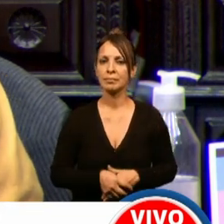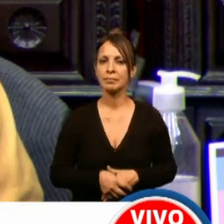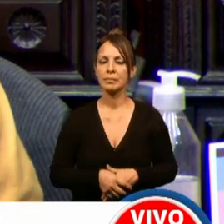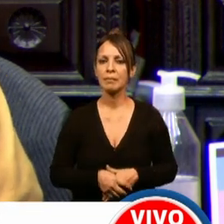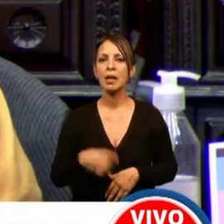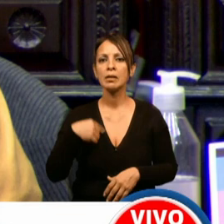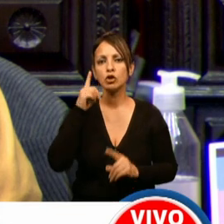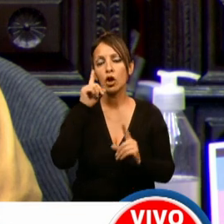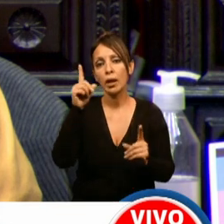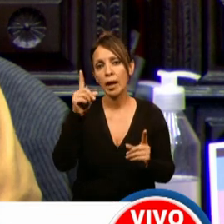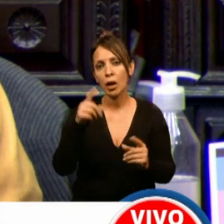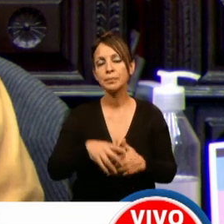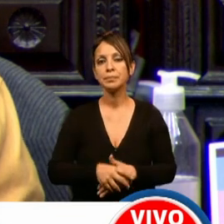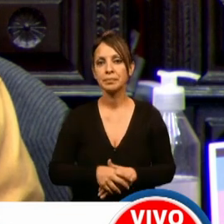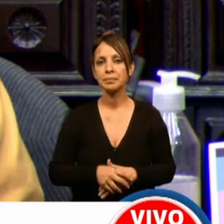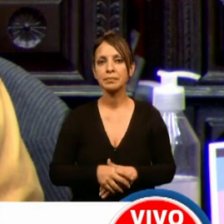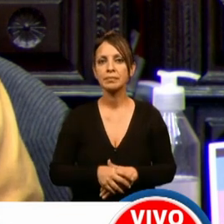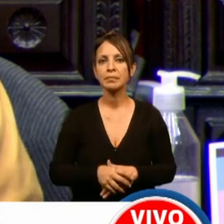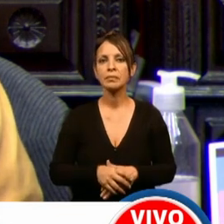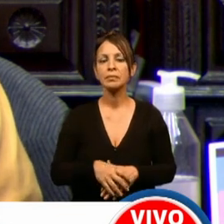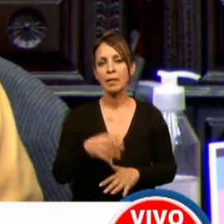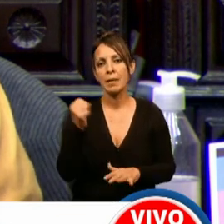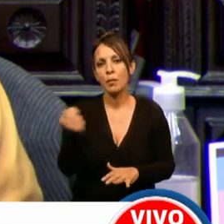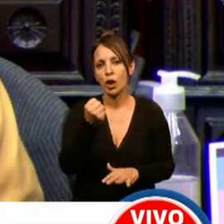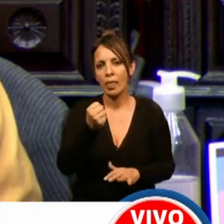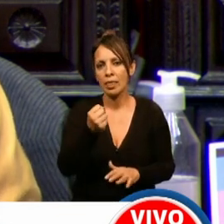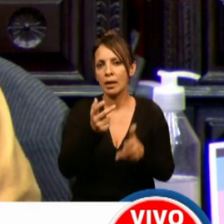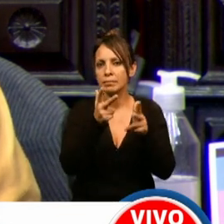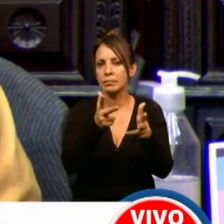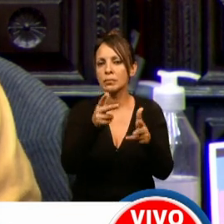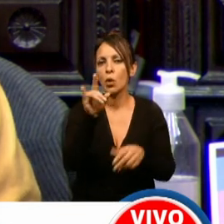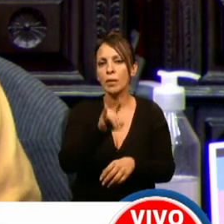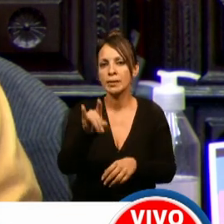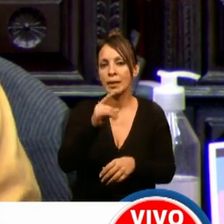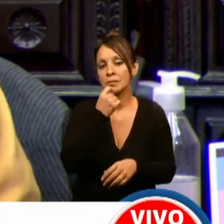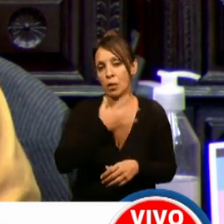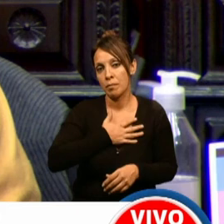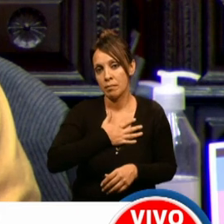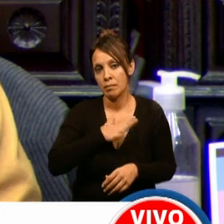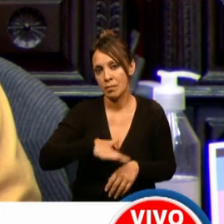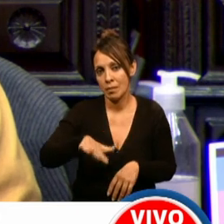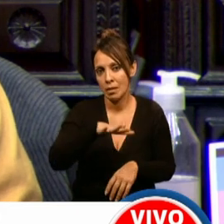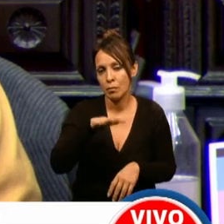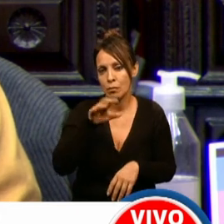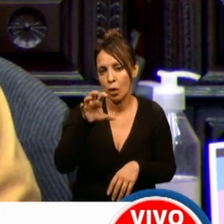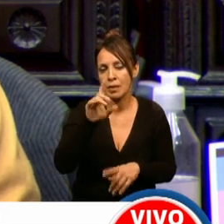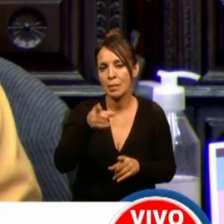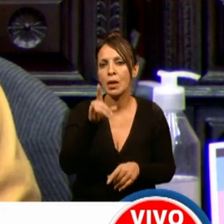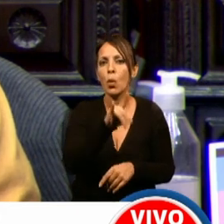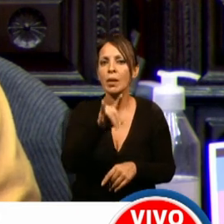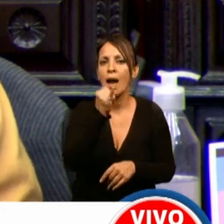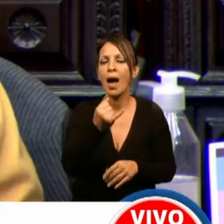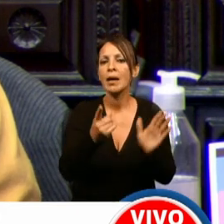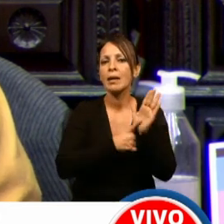yo creo que bueno también nombra las universidades en mi provincia la universidad también tiene una ordenanza